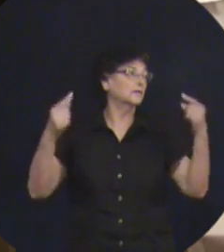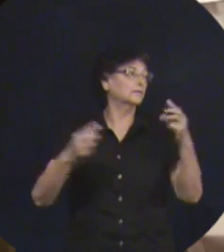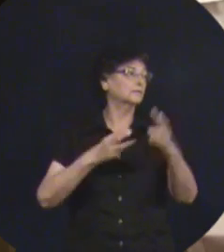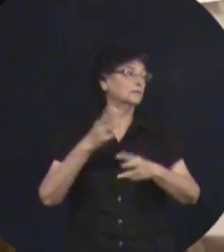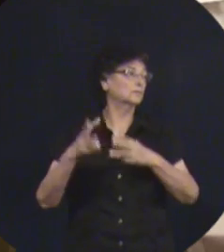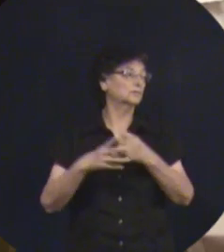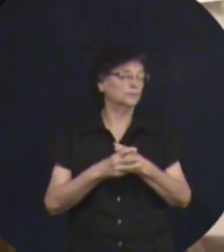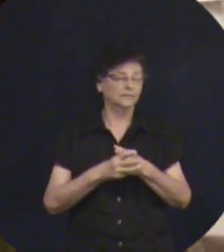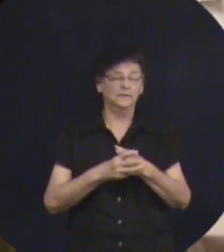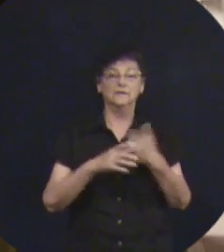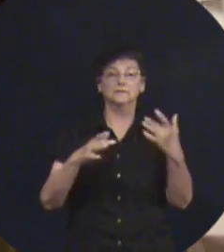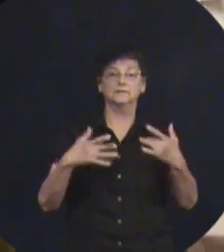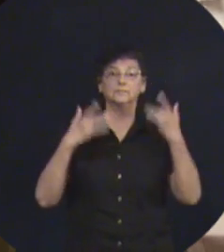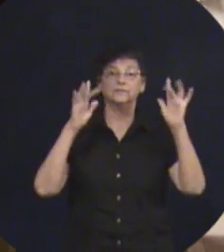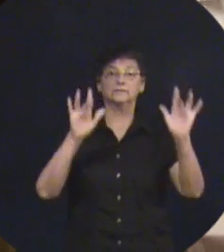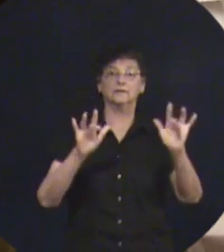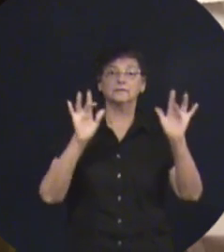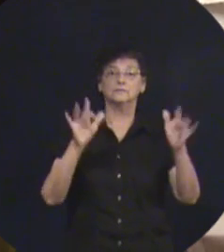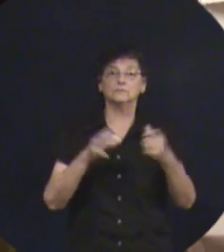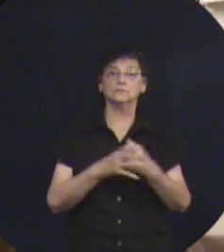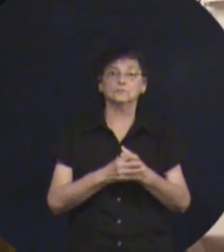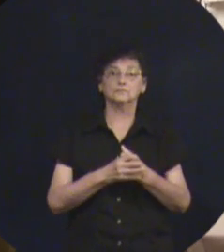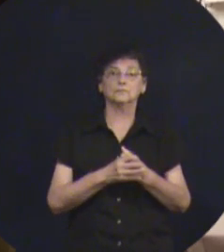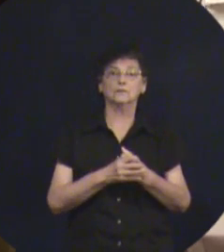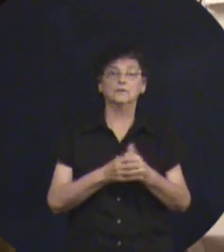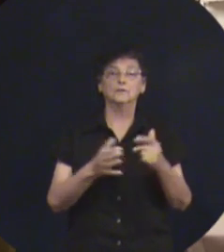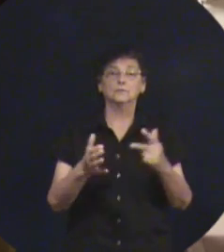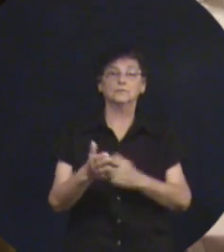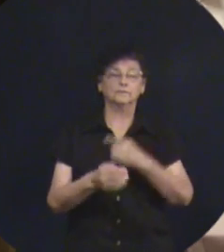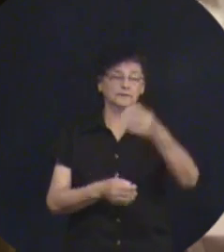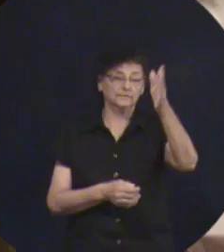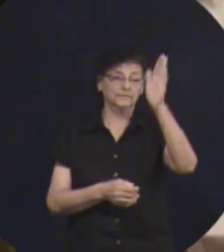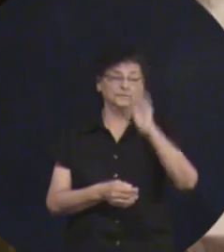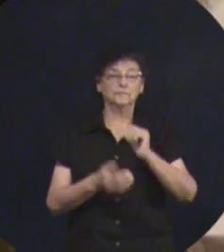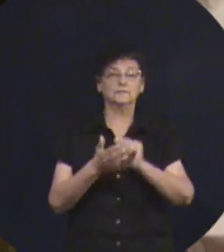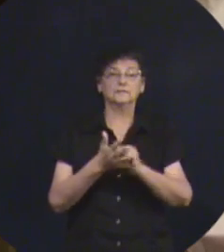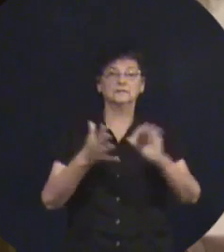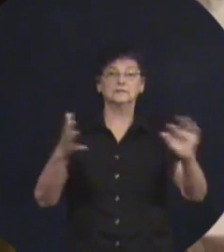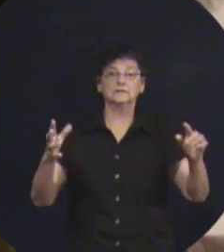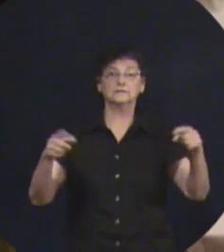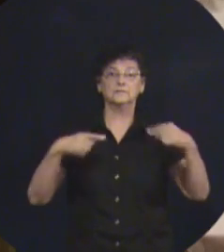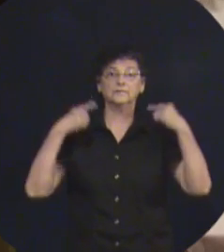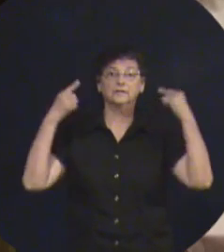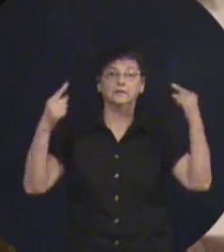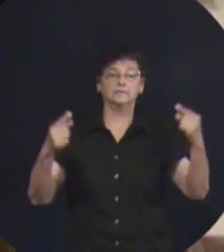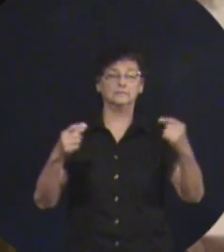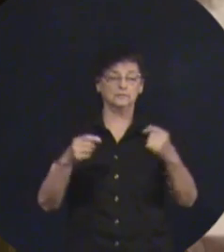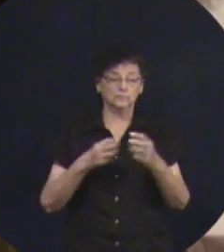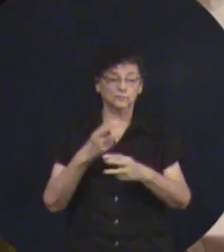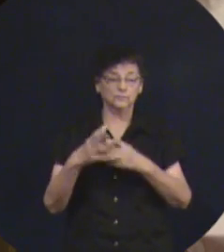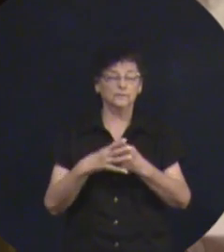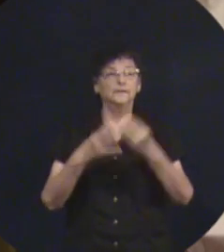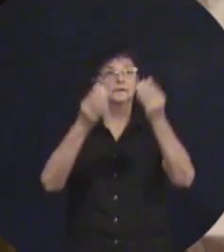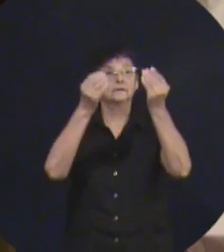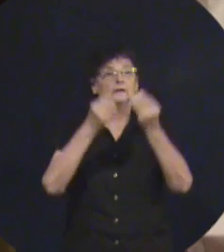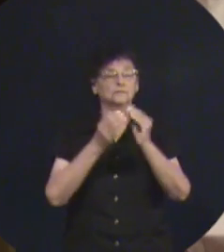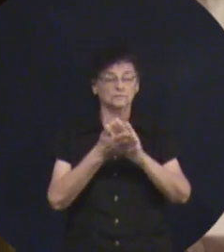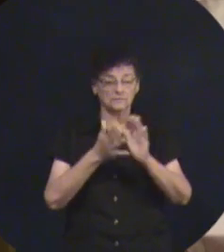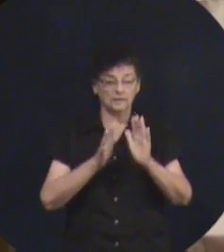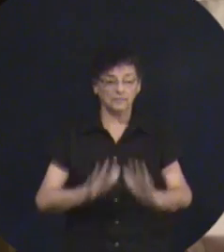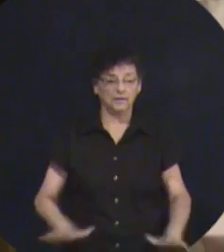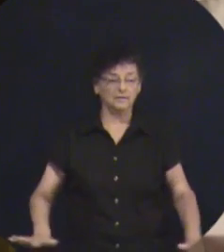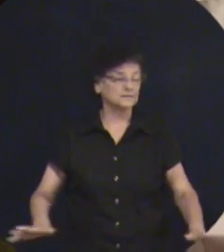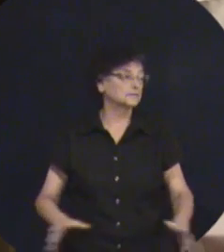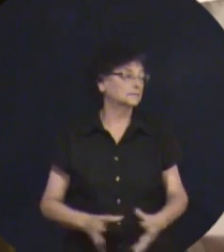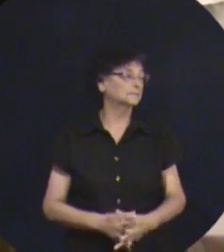el pecado del mundo, ten piedad de nosotros. Cordero de Dios, que quitas el pecado del mundo,